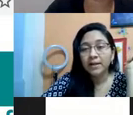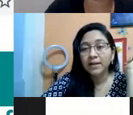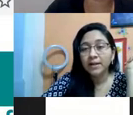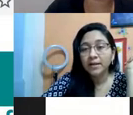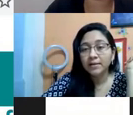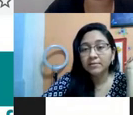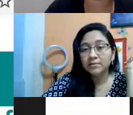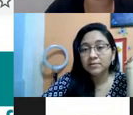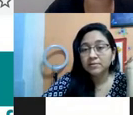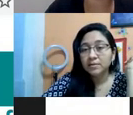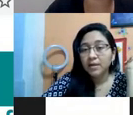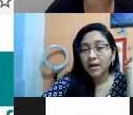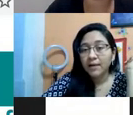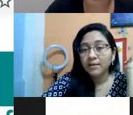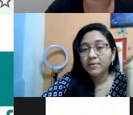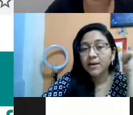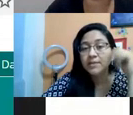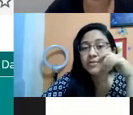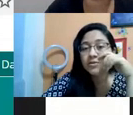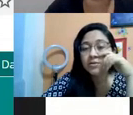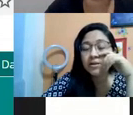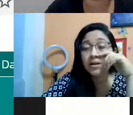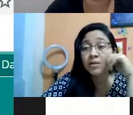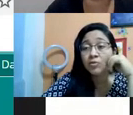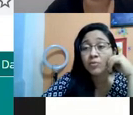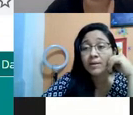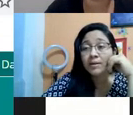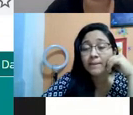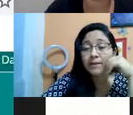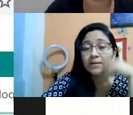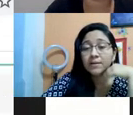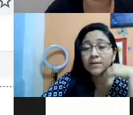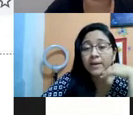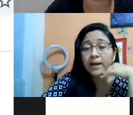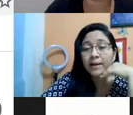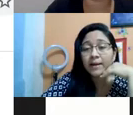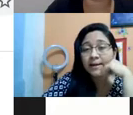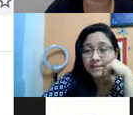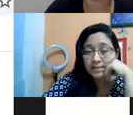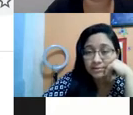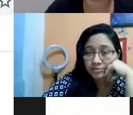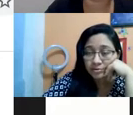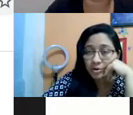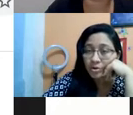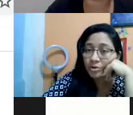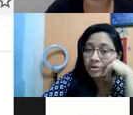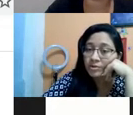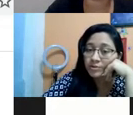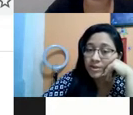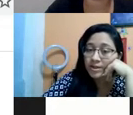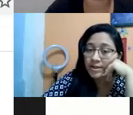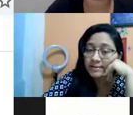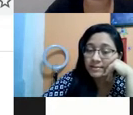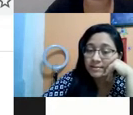está el engranaje, activar edición y ahí automáticamente aparecen todos